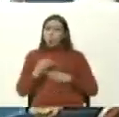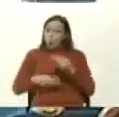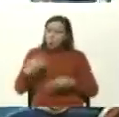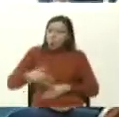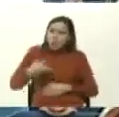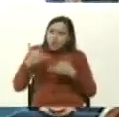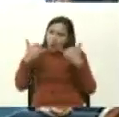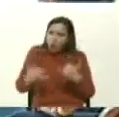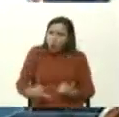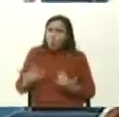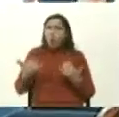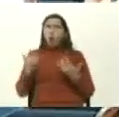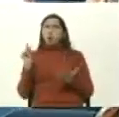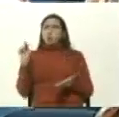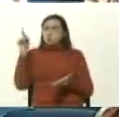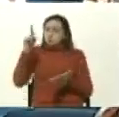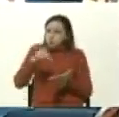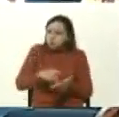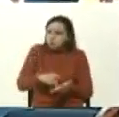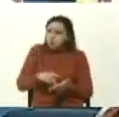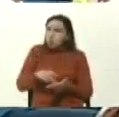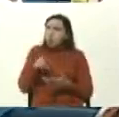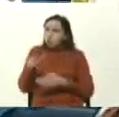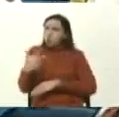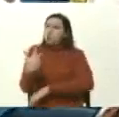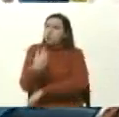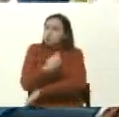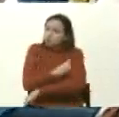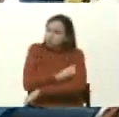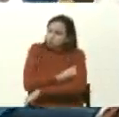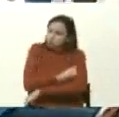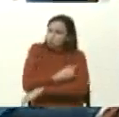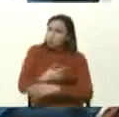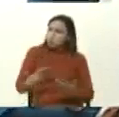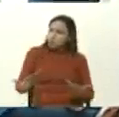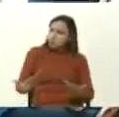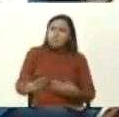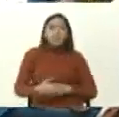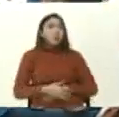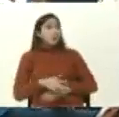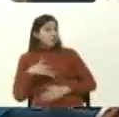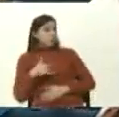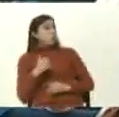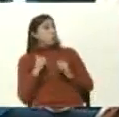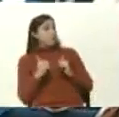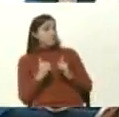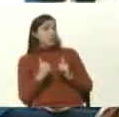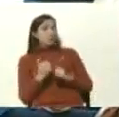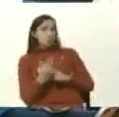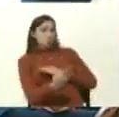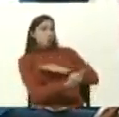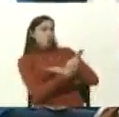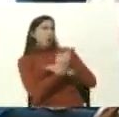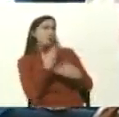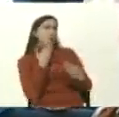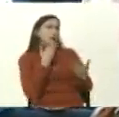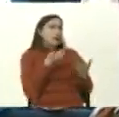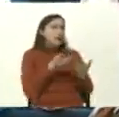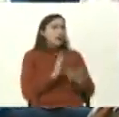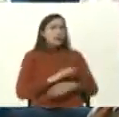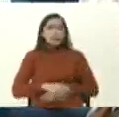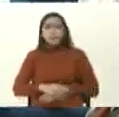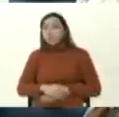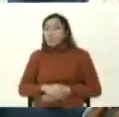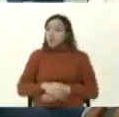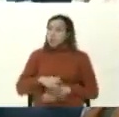sientes hoy cuando estás ya siendo protegida por la vacuna? Me siento bien, me siento protegida, gracias. Ay, ¿cómo te